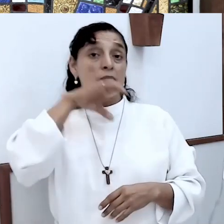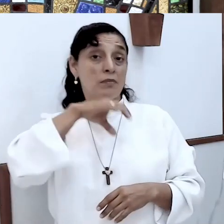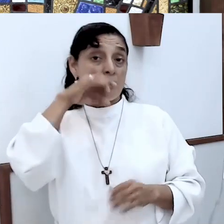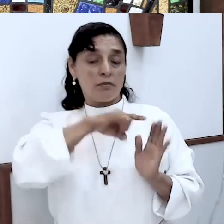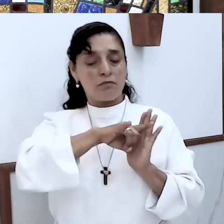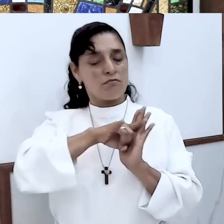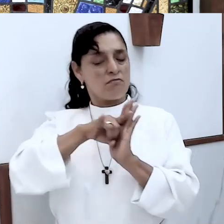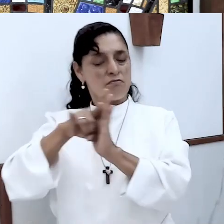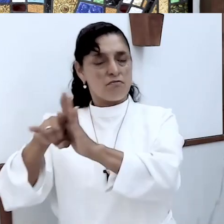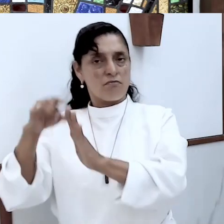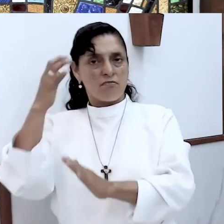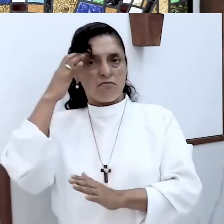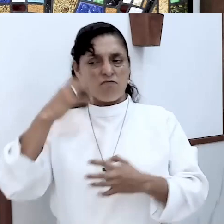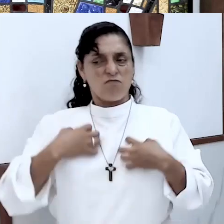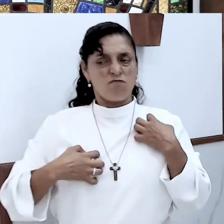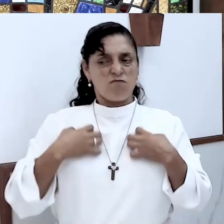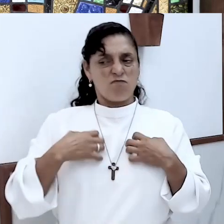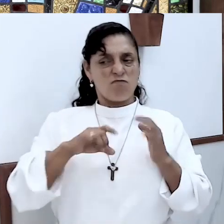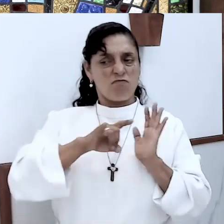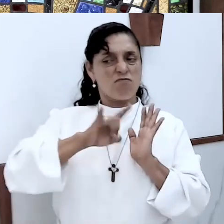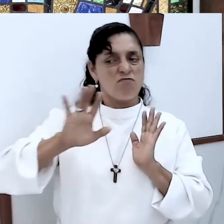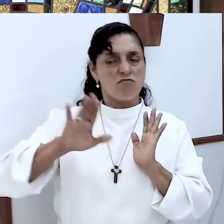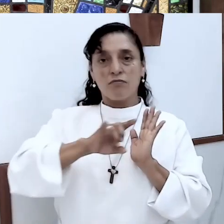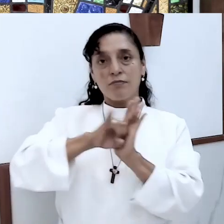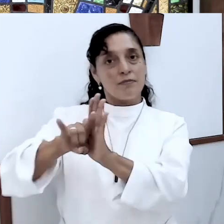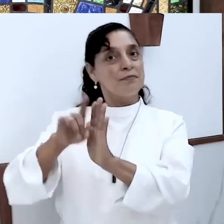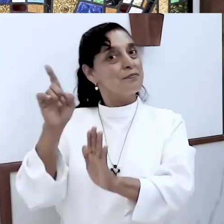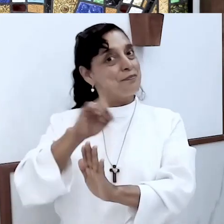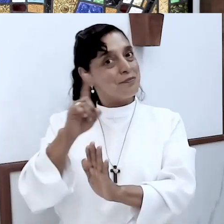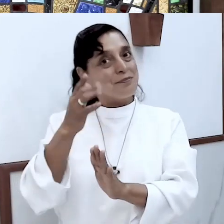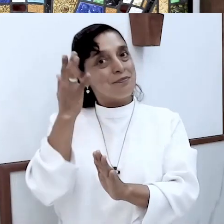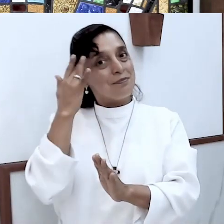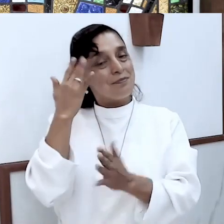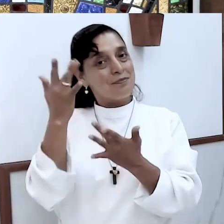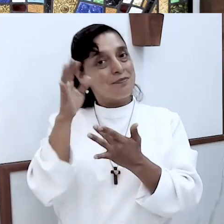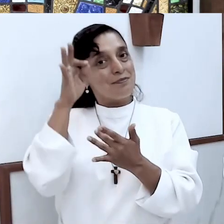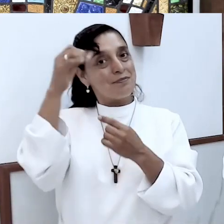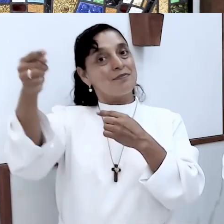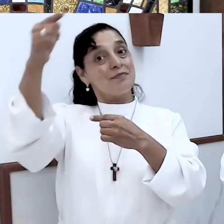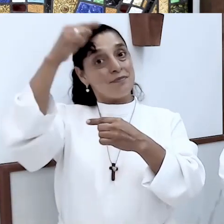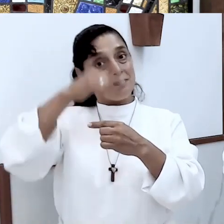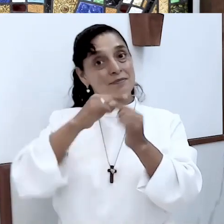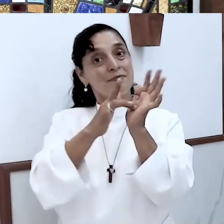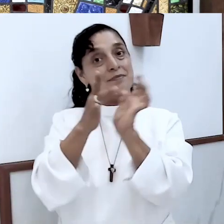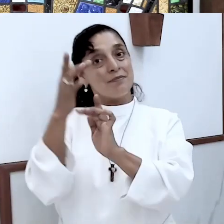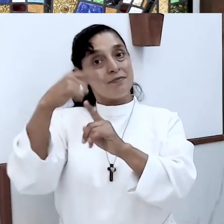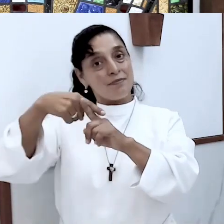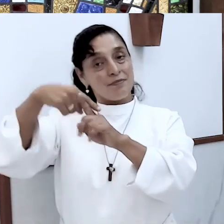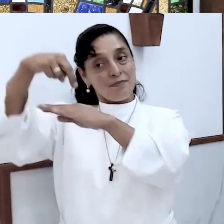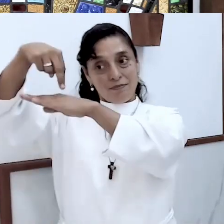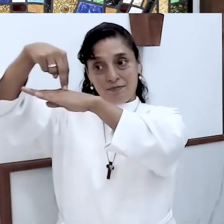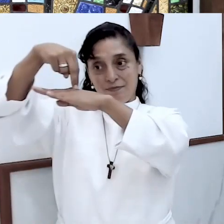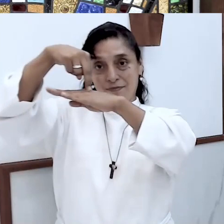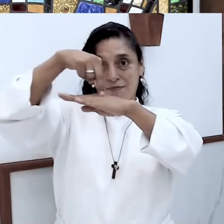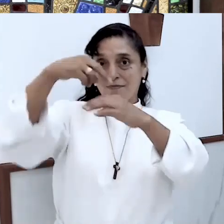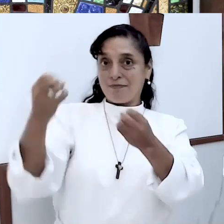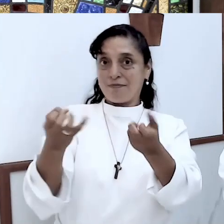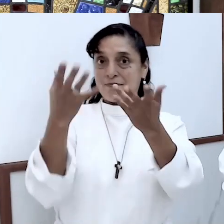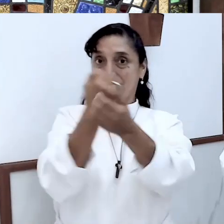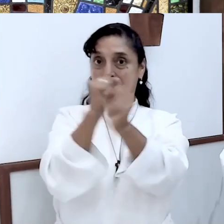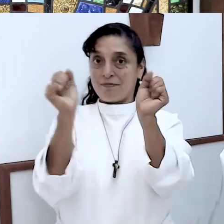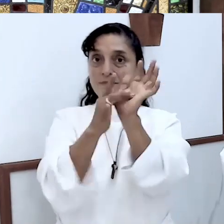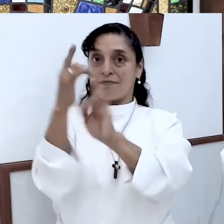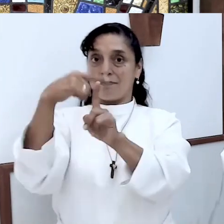siempre libres de pecado y protegidos de toda perturbación, mientras esperamos la gloriosa venida de nuestro